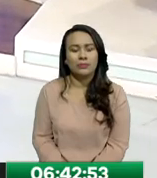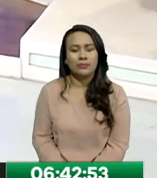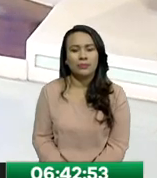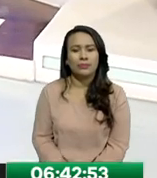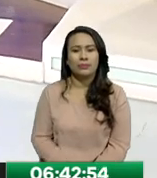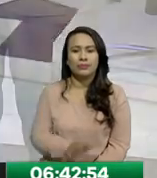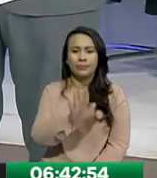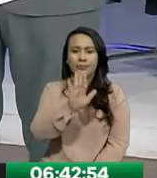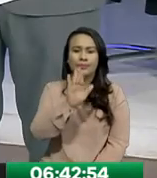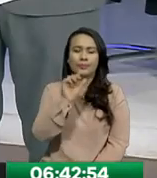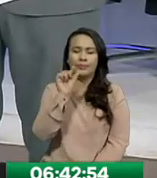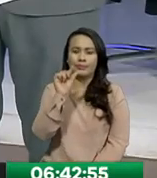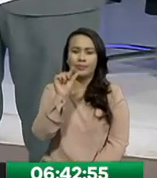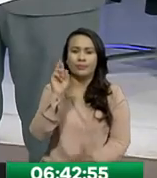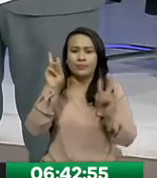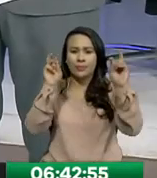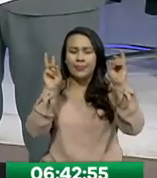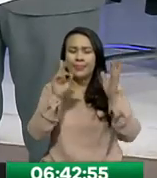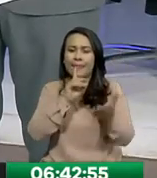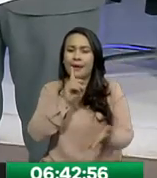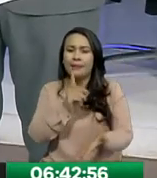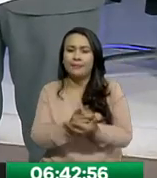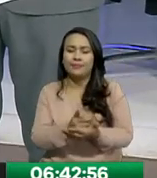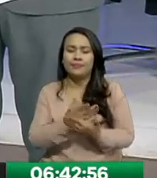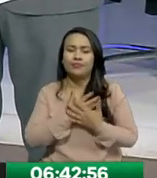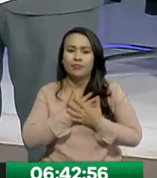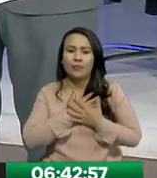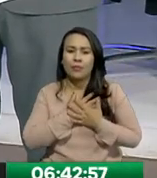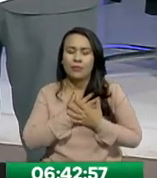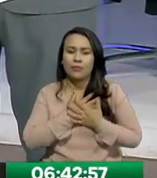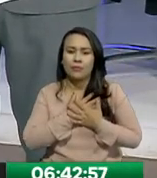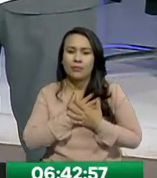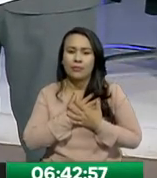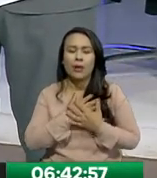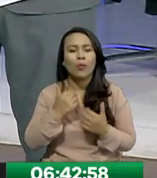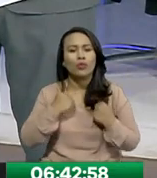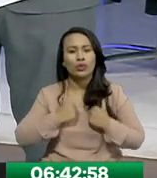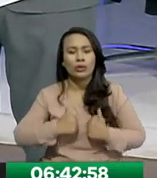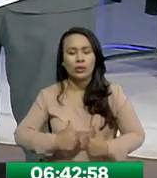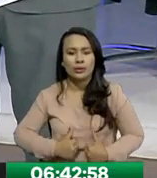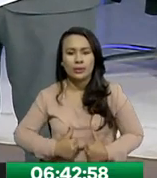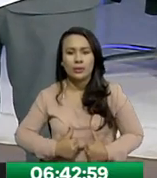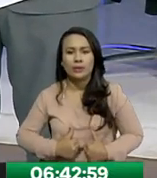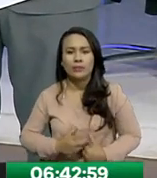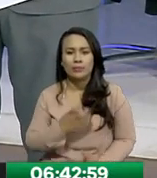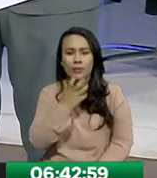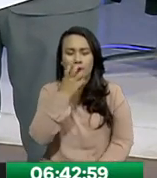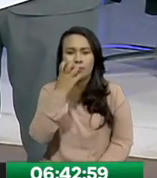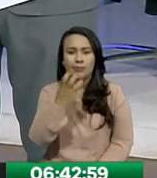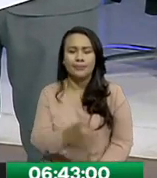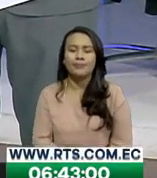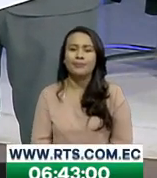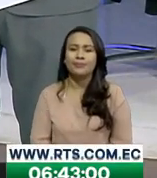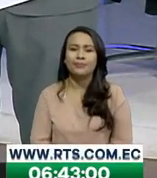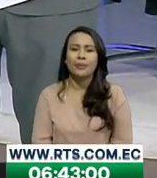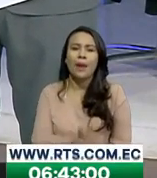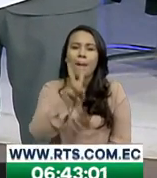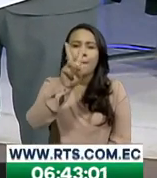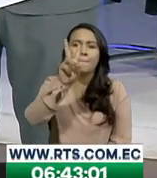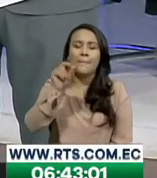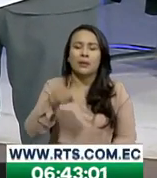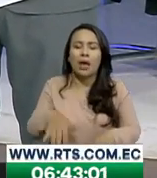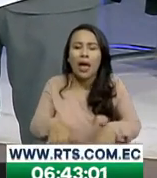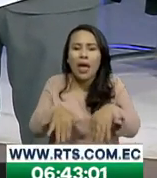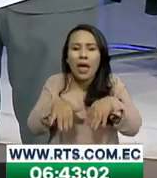Bueno, y vamos con una nota realmente conmovedora, muy triste y también indignante. Al menos 20